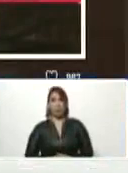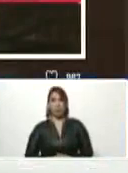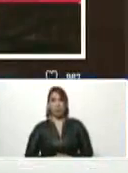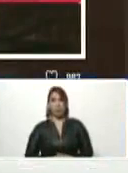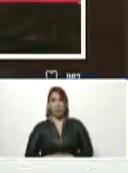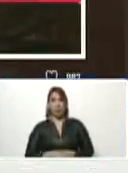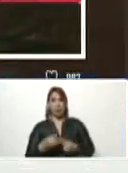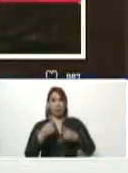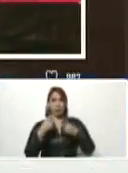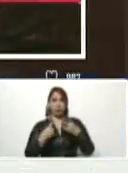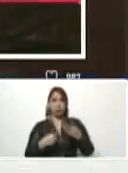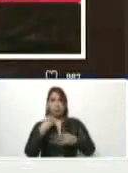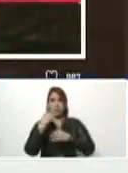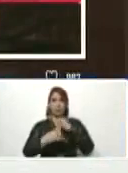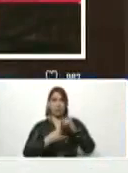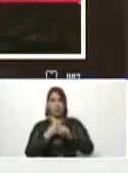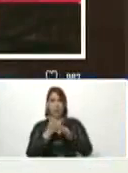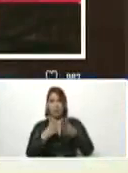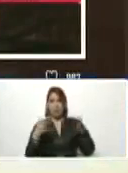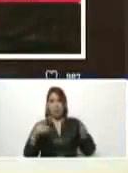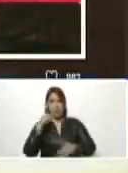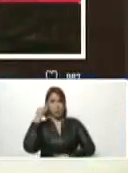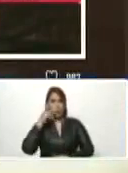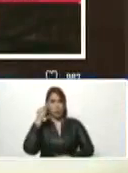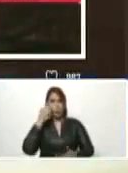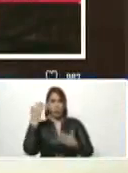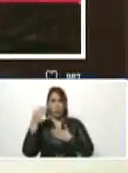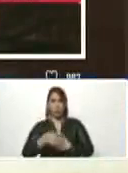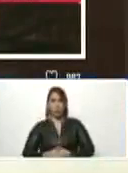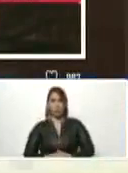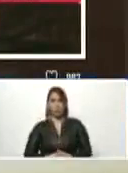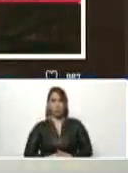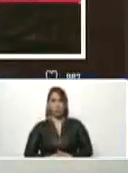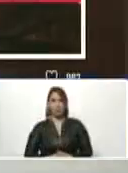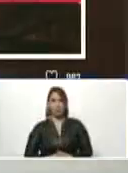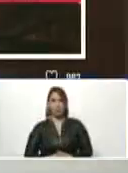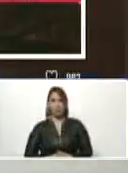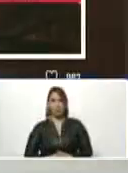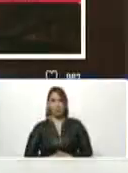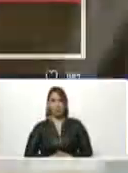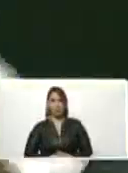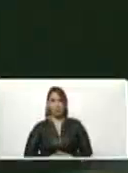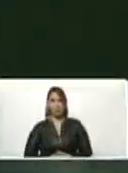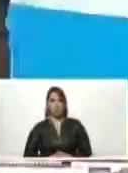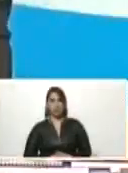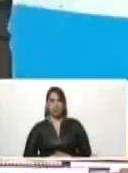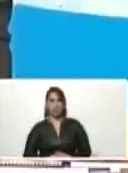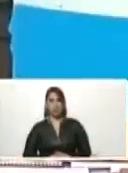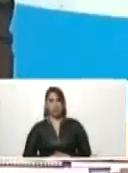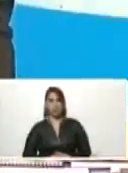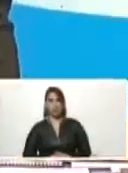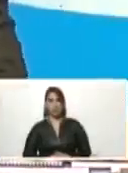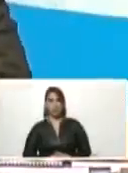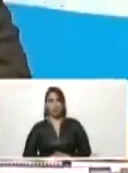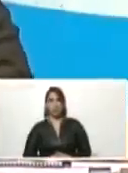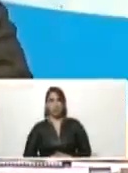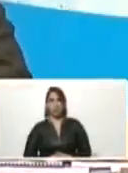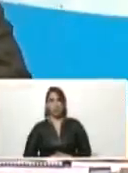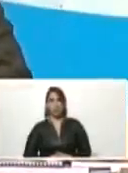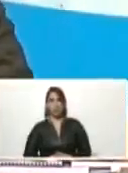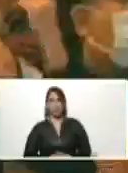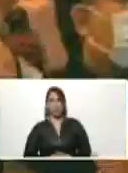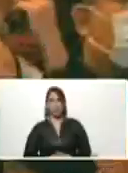Dimensión Internacional del Gran Mariscal de Ayacucho, sí. De Rafael Ramón Castellano. Gran